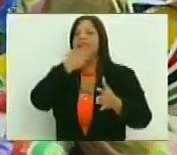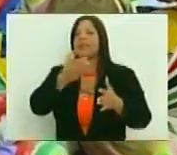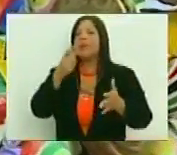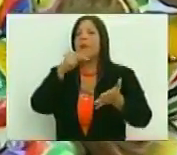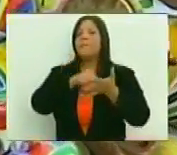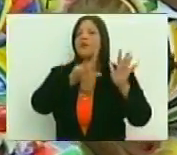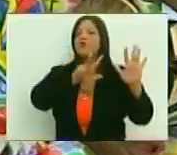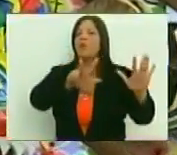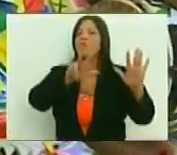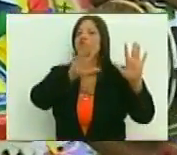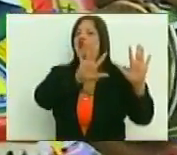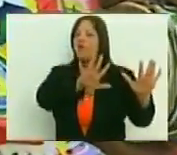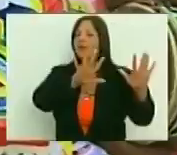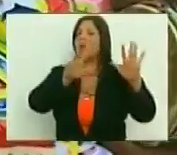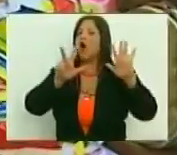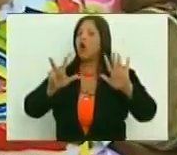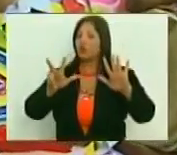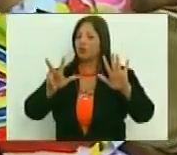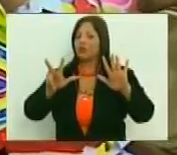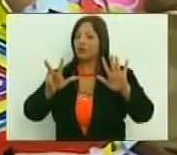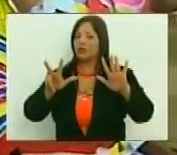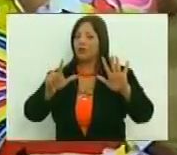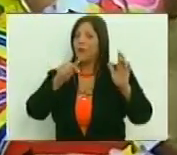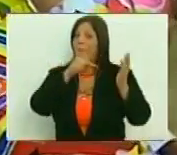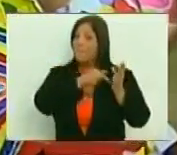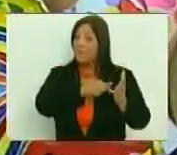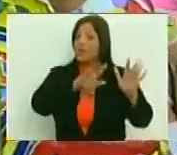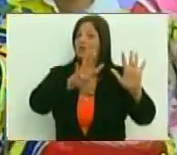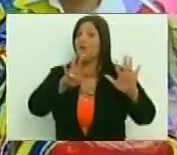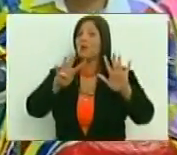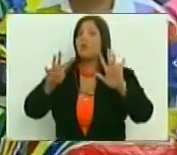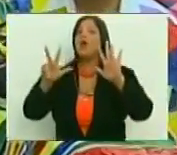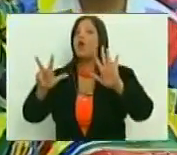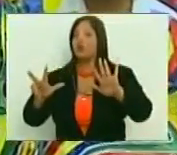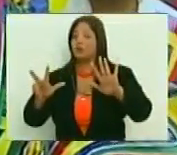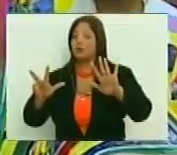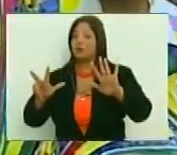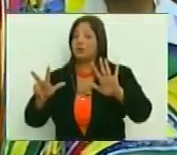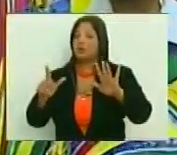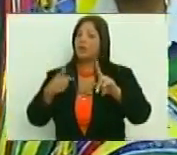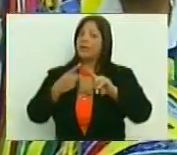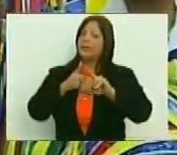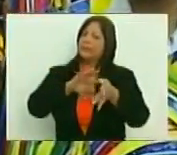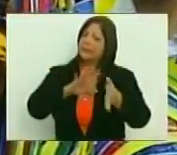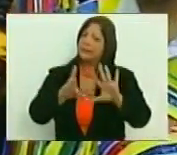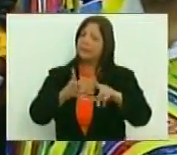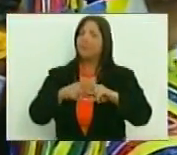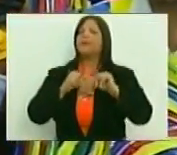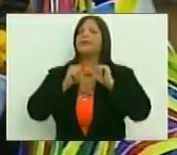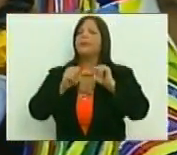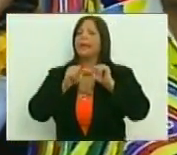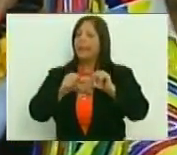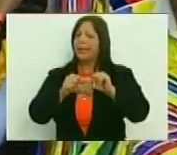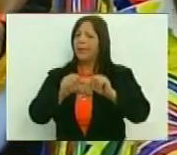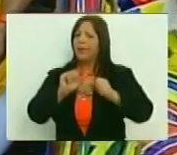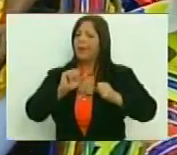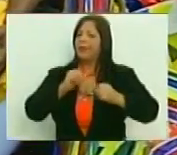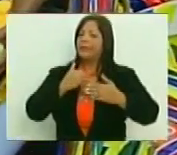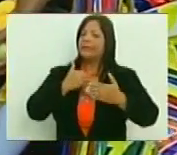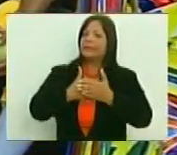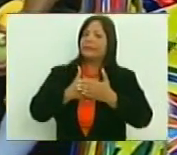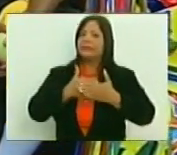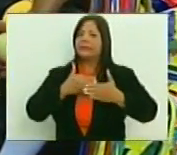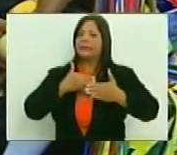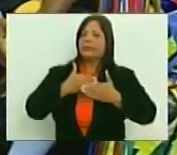de 1998. Sin embargo, seguimos entrampados en